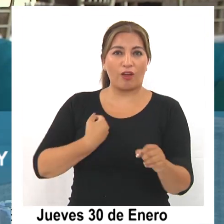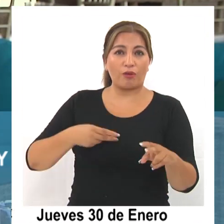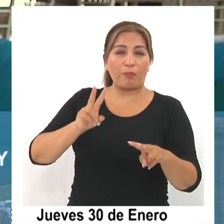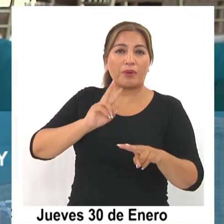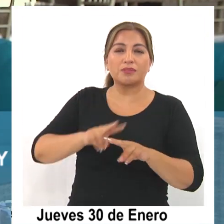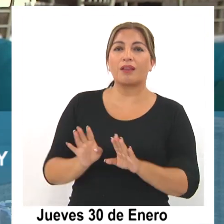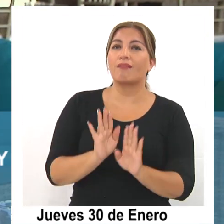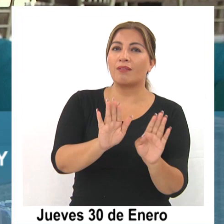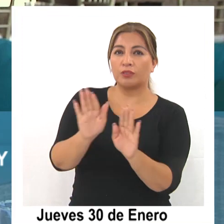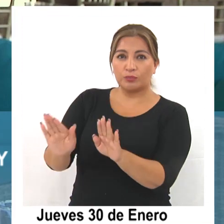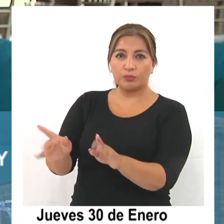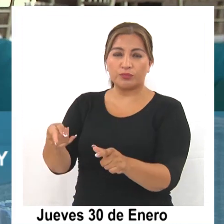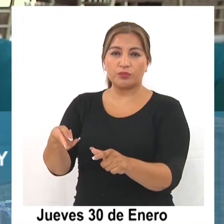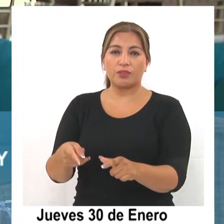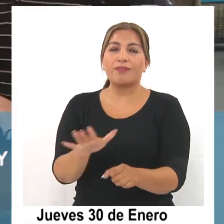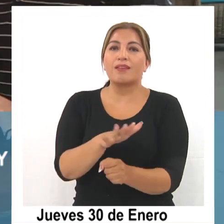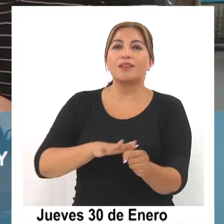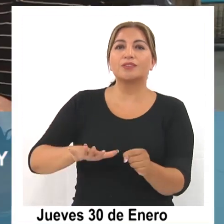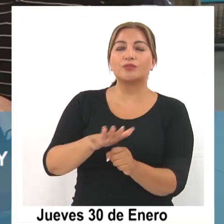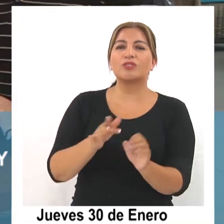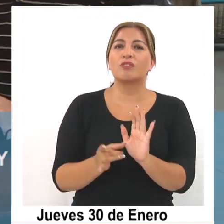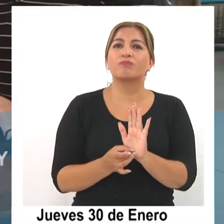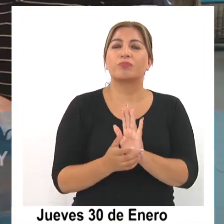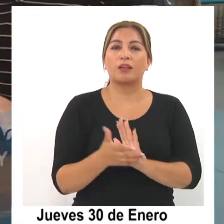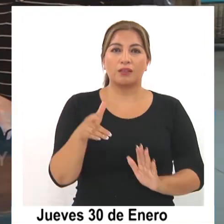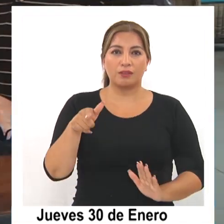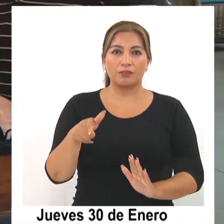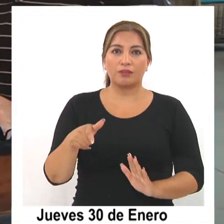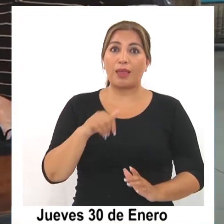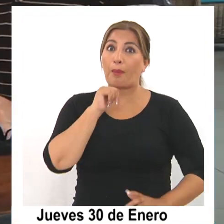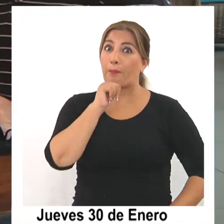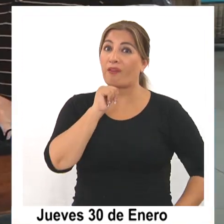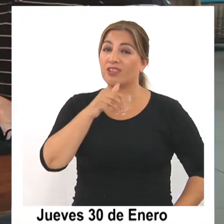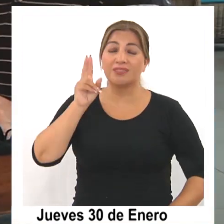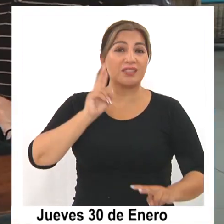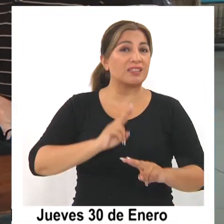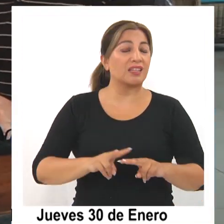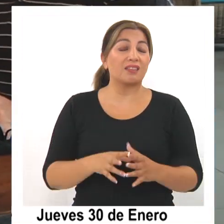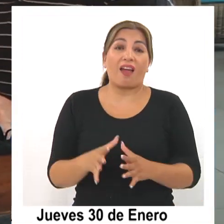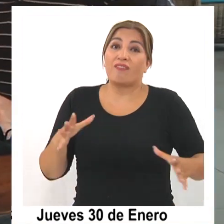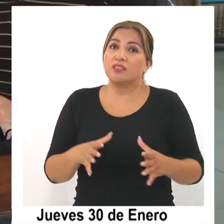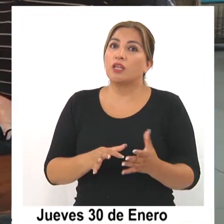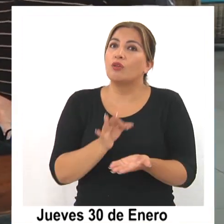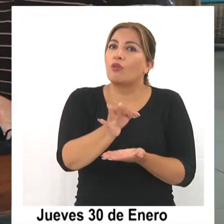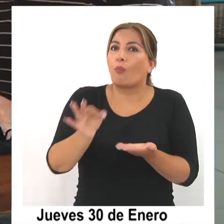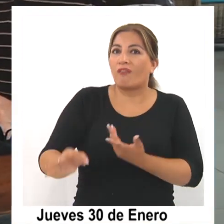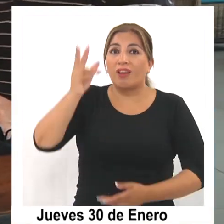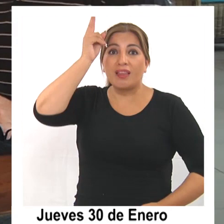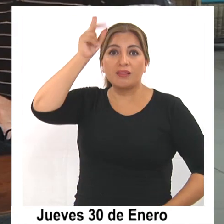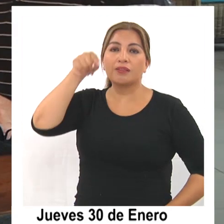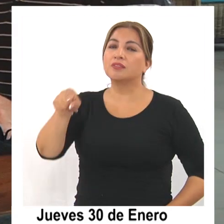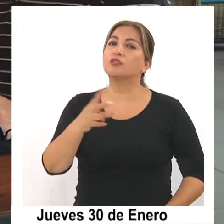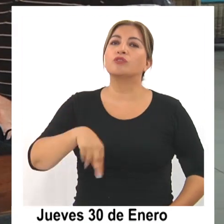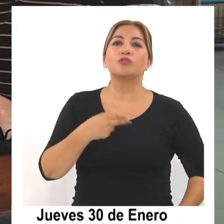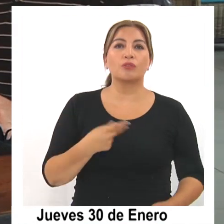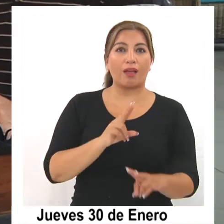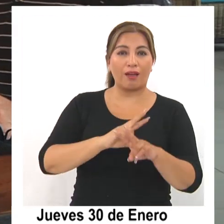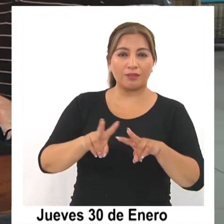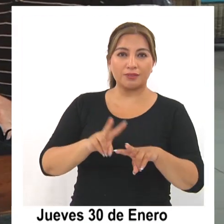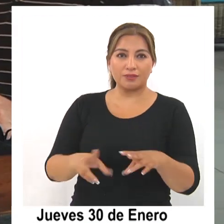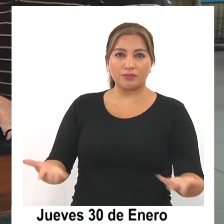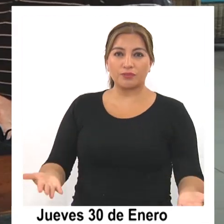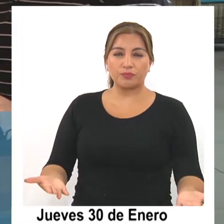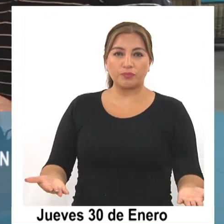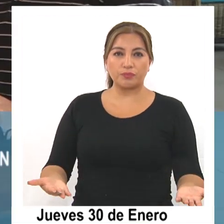poder aportar a la situación de vulnerabilidad de pobreza que enfrentan muchas veces las comunidades indígenas y eso lo hacemos nosotros